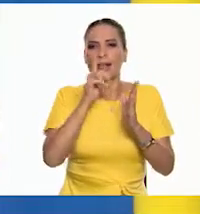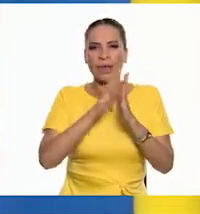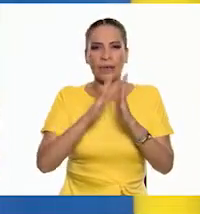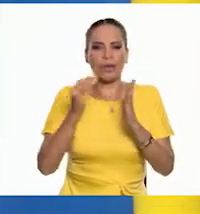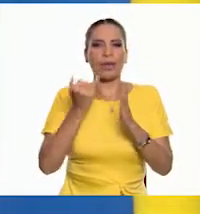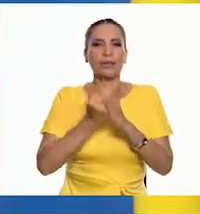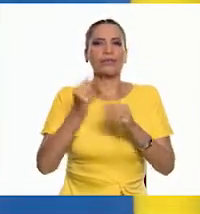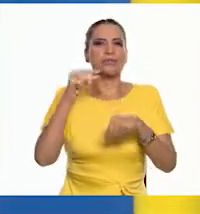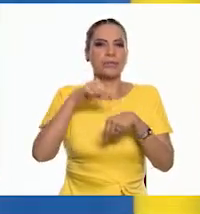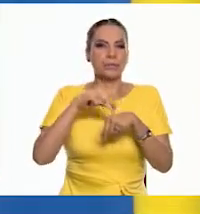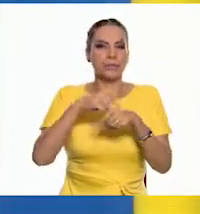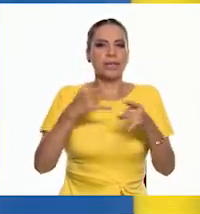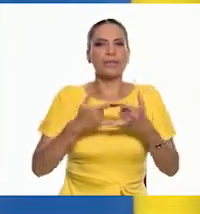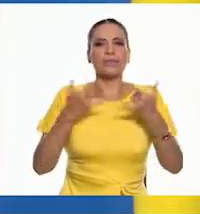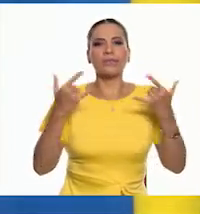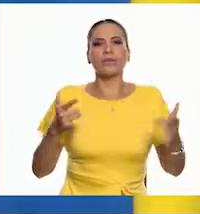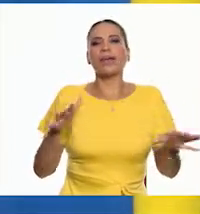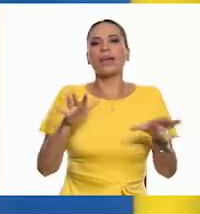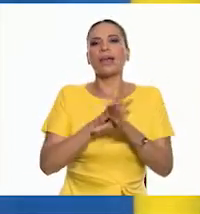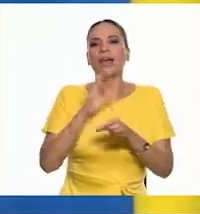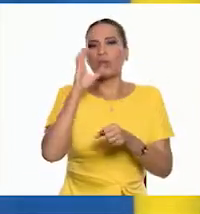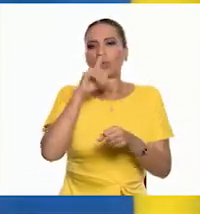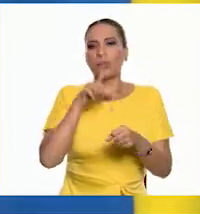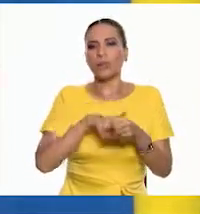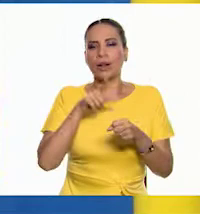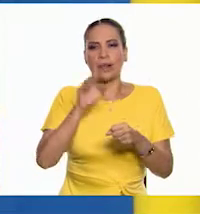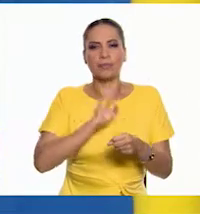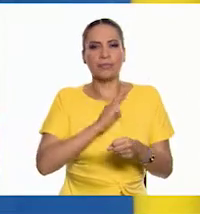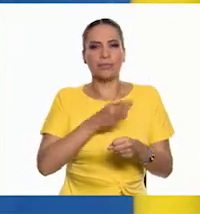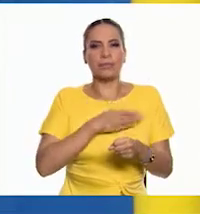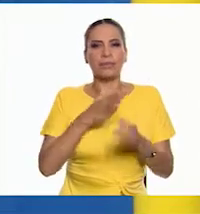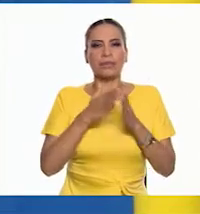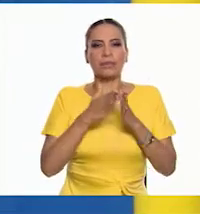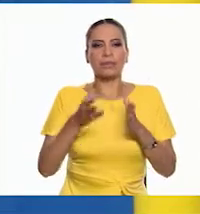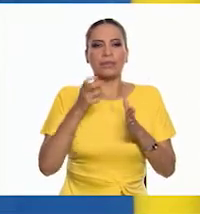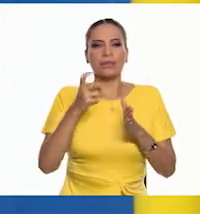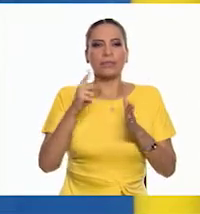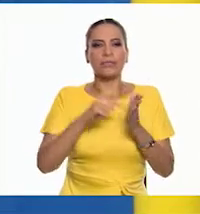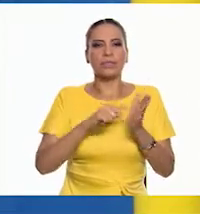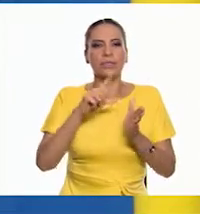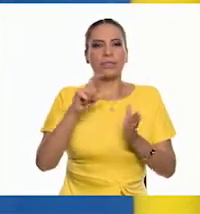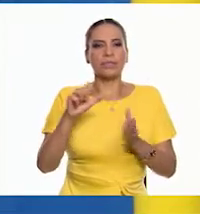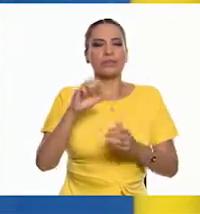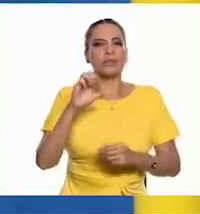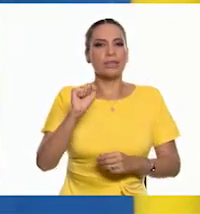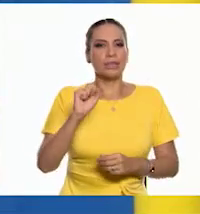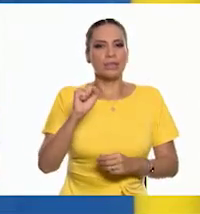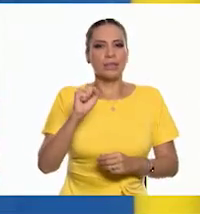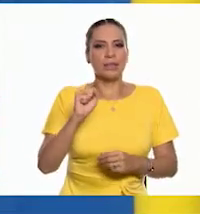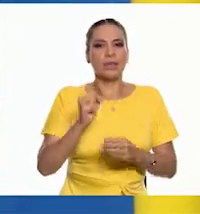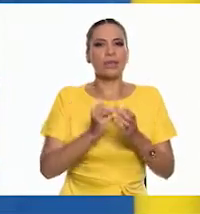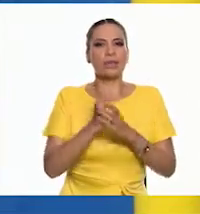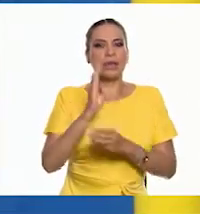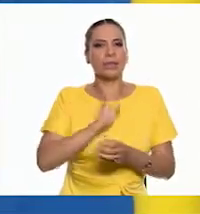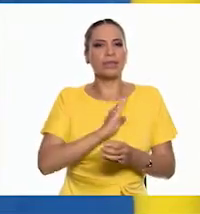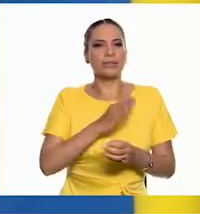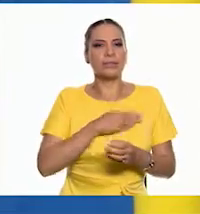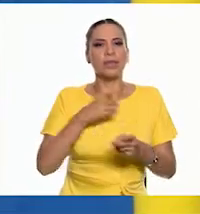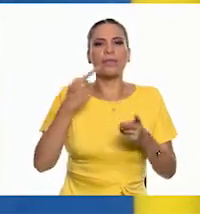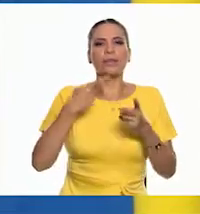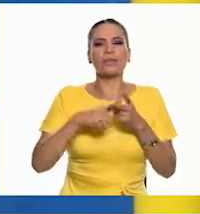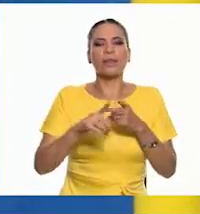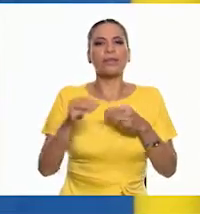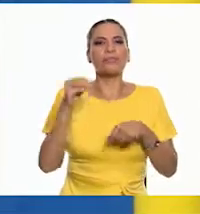historia, con el fin de renovar la cultura española. A partir de 1760, en la Nueva España se